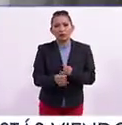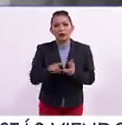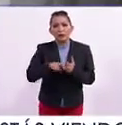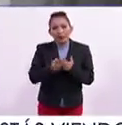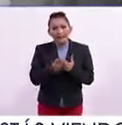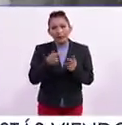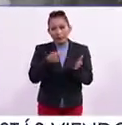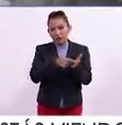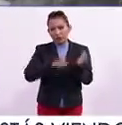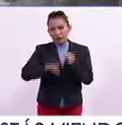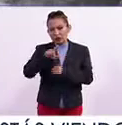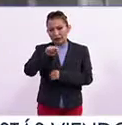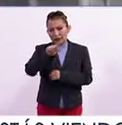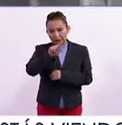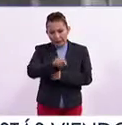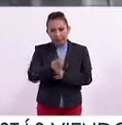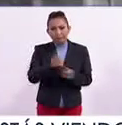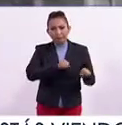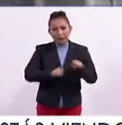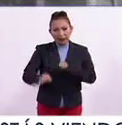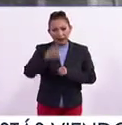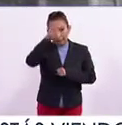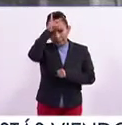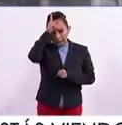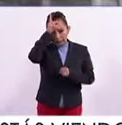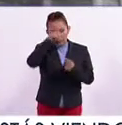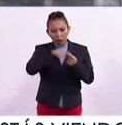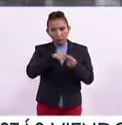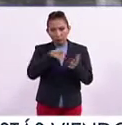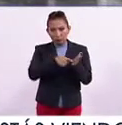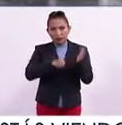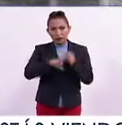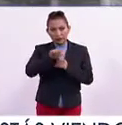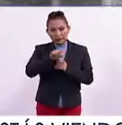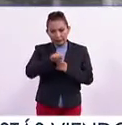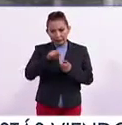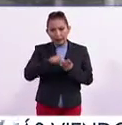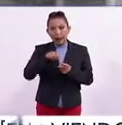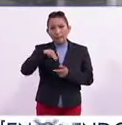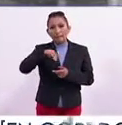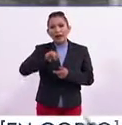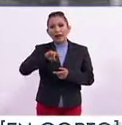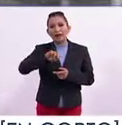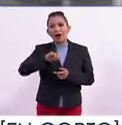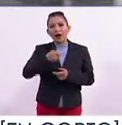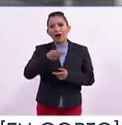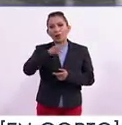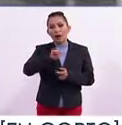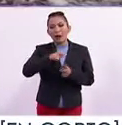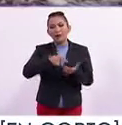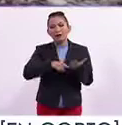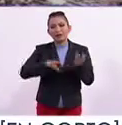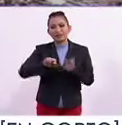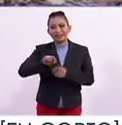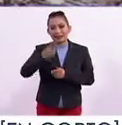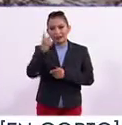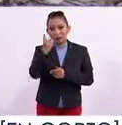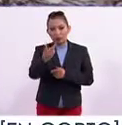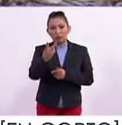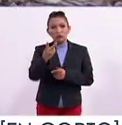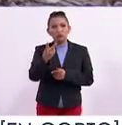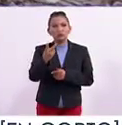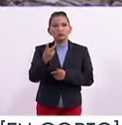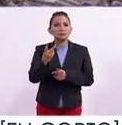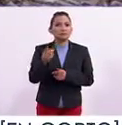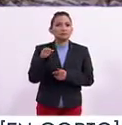principio de los 70. Un sismo en Perú en 70, en Managua 72 y